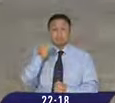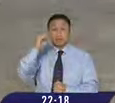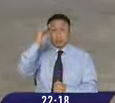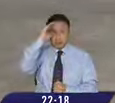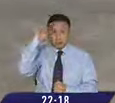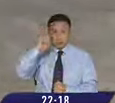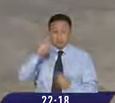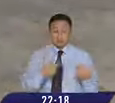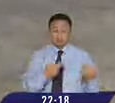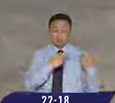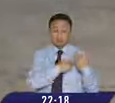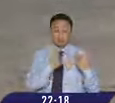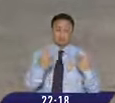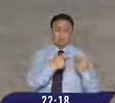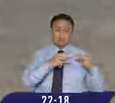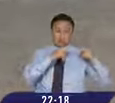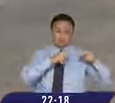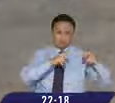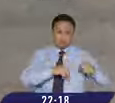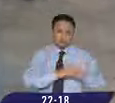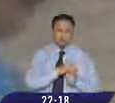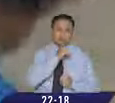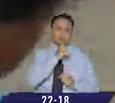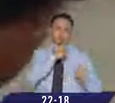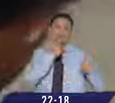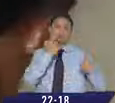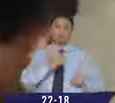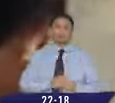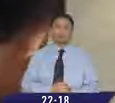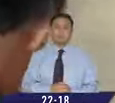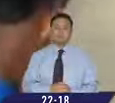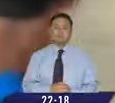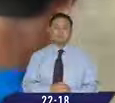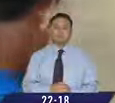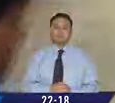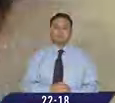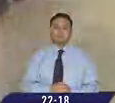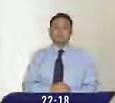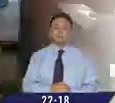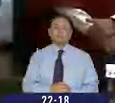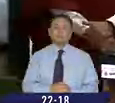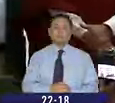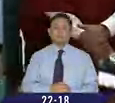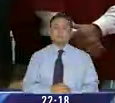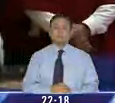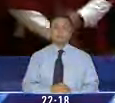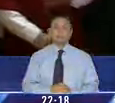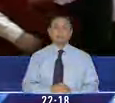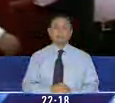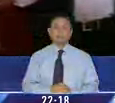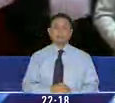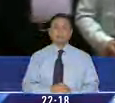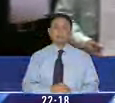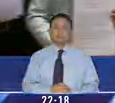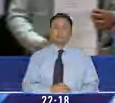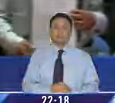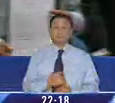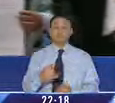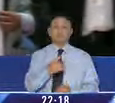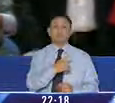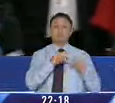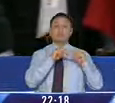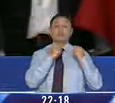los responsables del asesinato, informó Richard Ceballos. La Conferencia